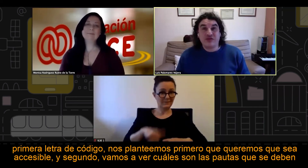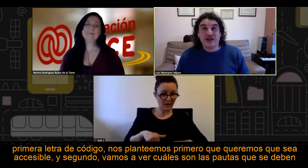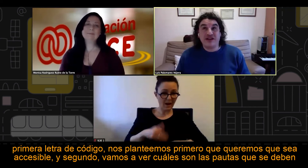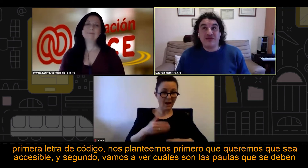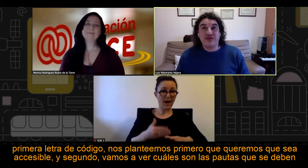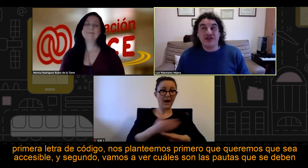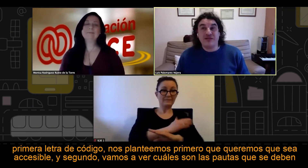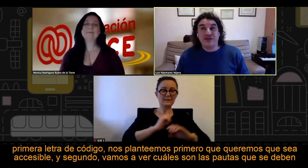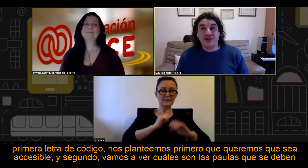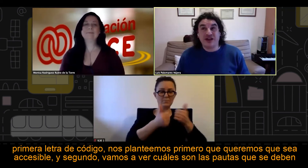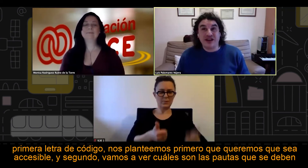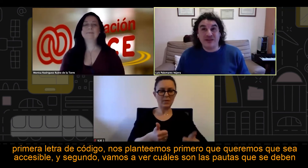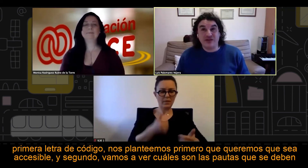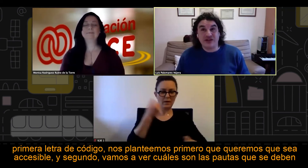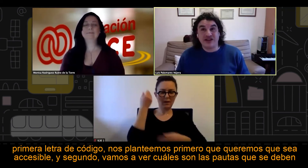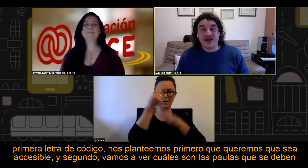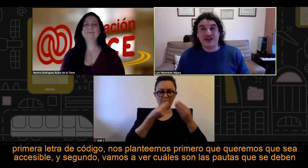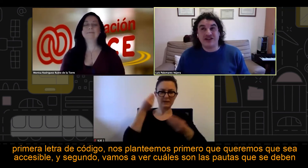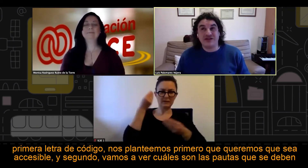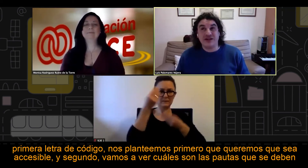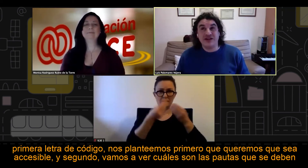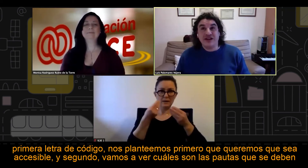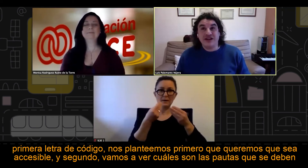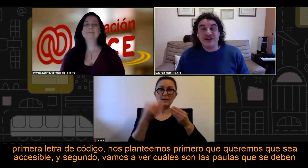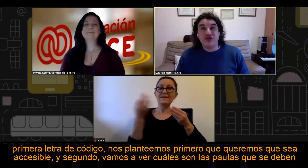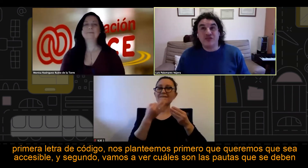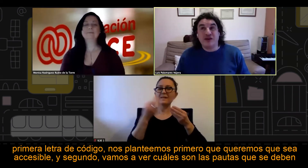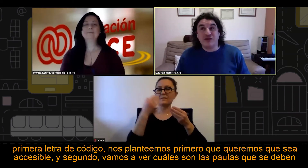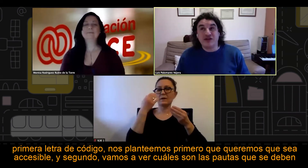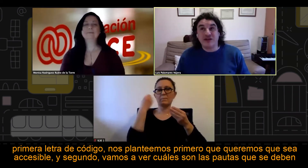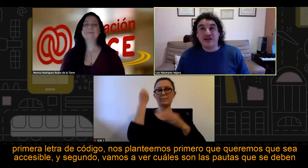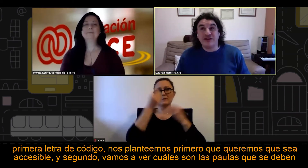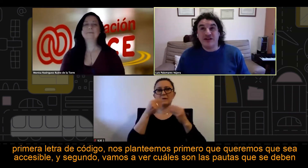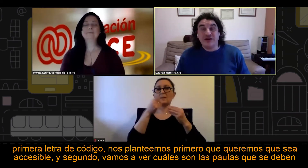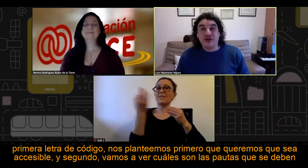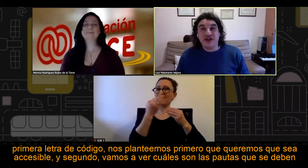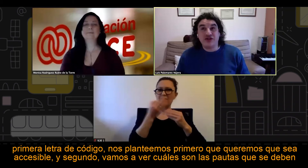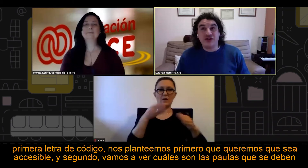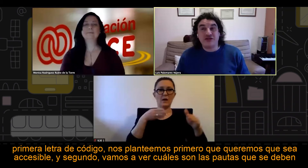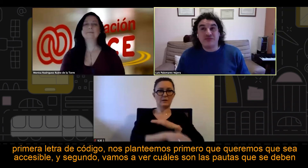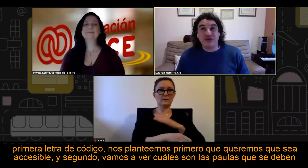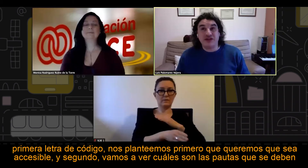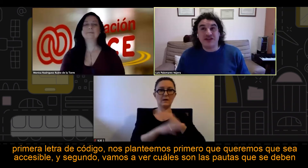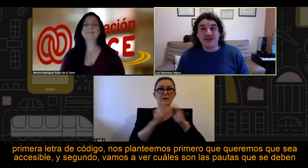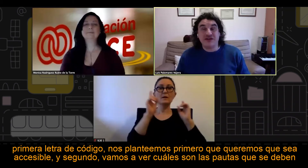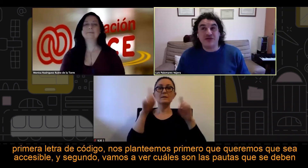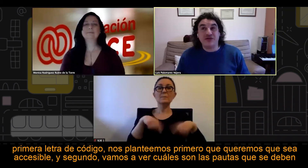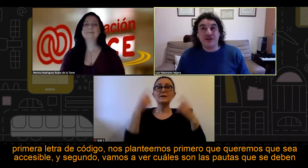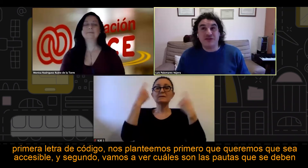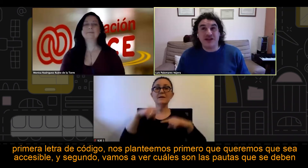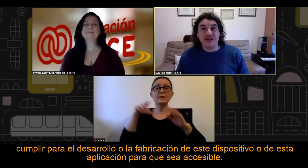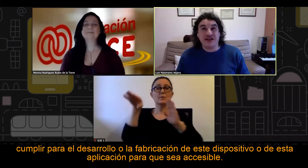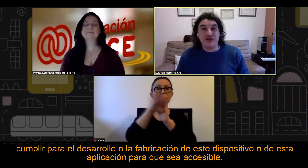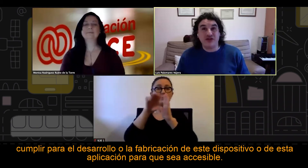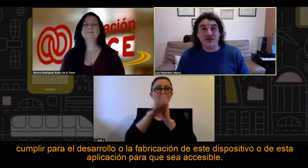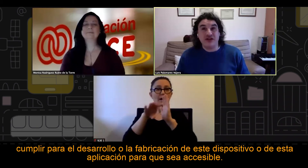nos planteemos ya, primero, que queremos que sea accesible y segundo, vamos a ver cuáles son las pautas que se deben cumplir para